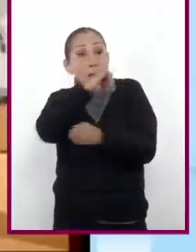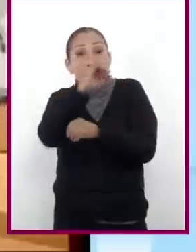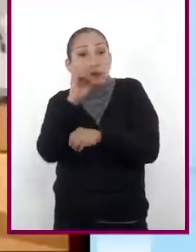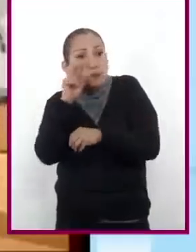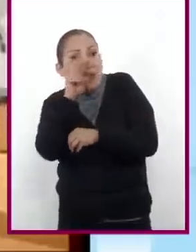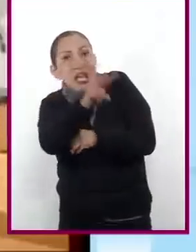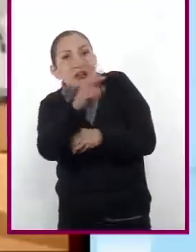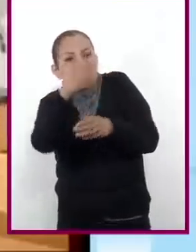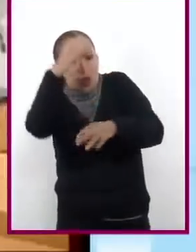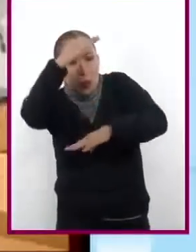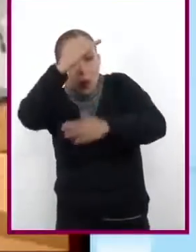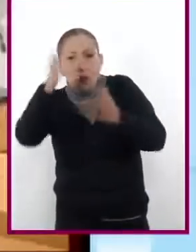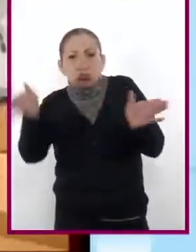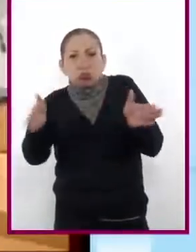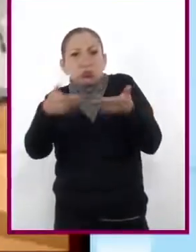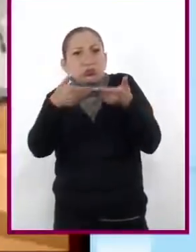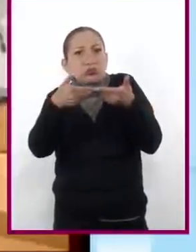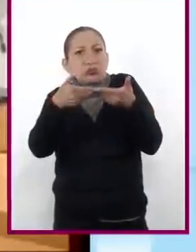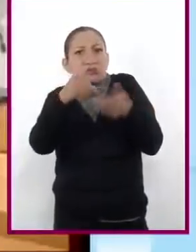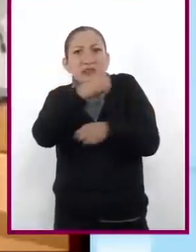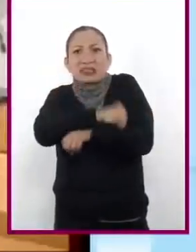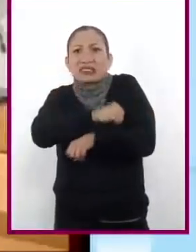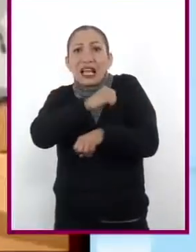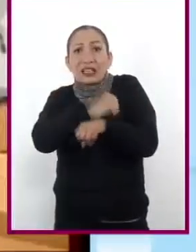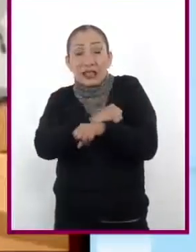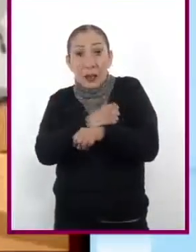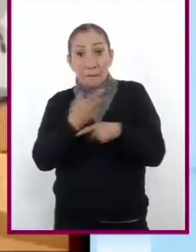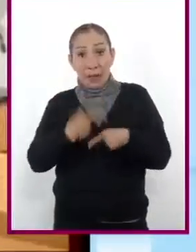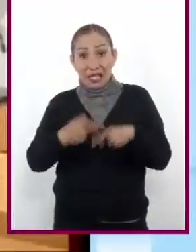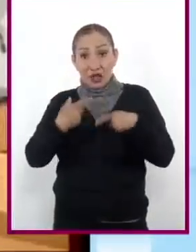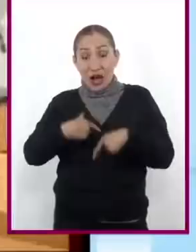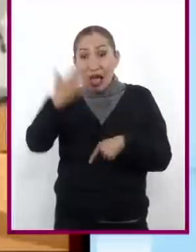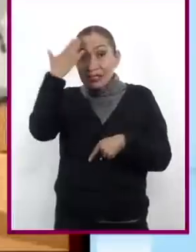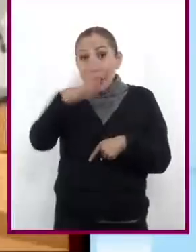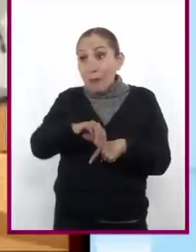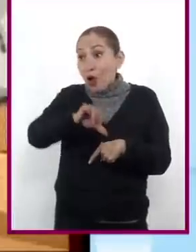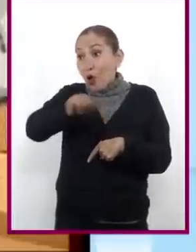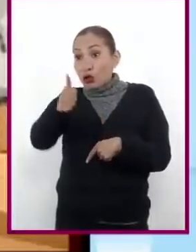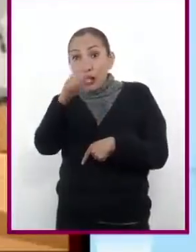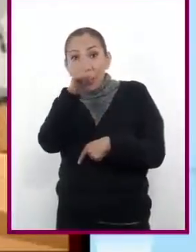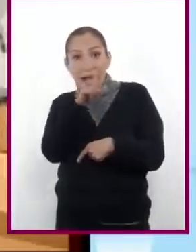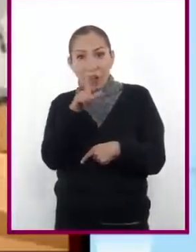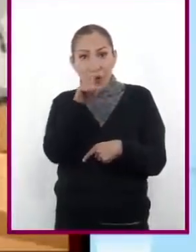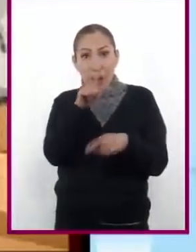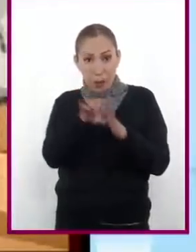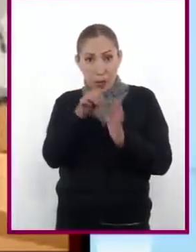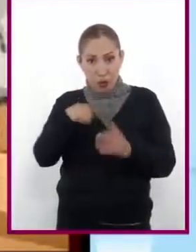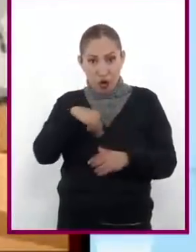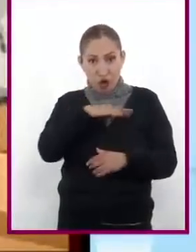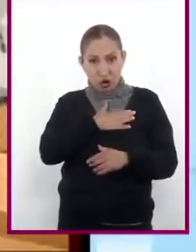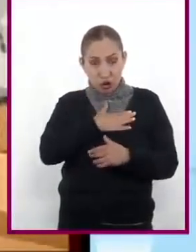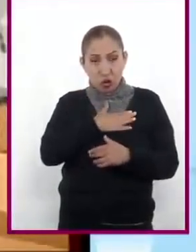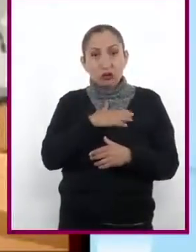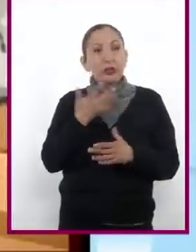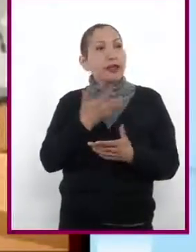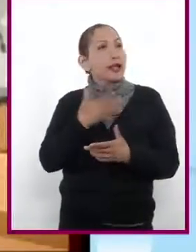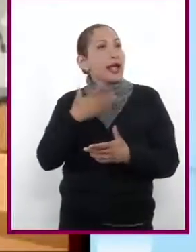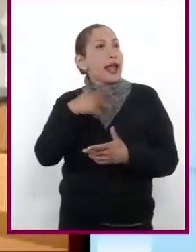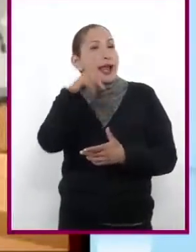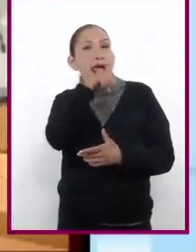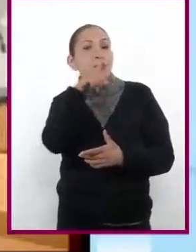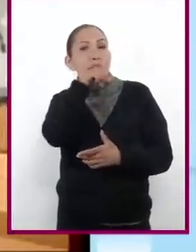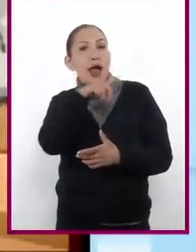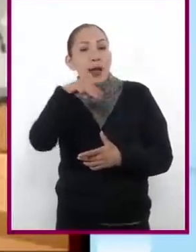podremos asomarnos por esa ventana. El que tiene otra lengua, en el caso nuestro, que el que tiene una lengua, por